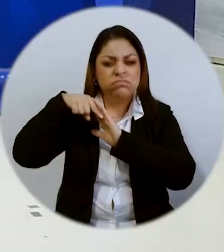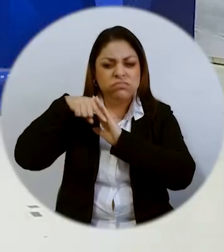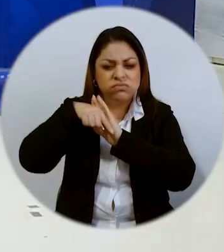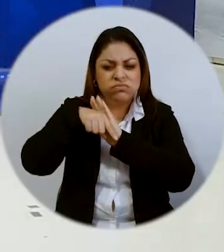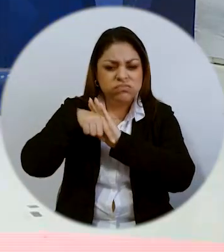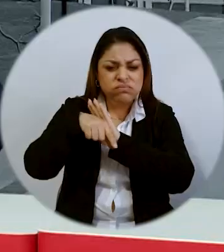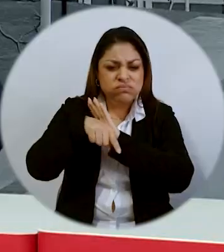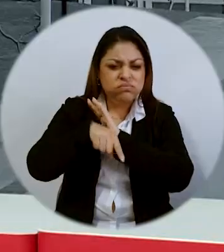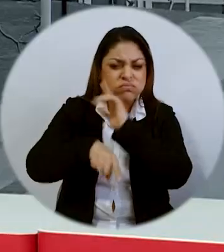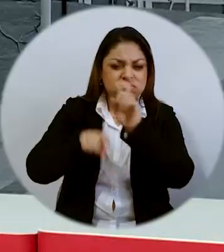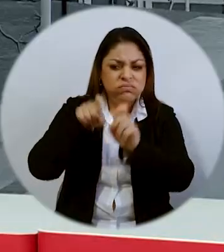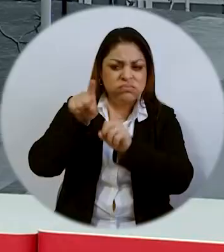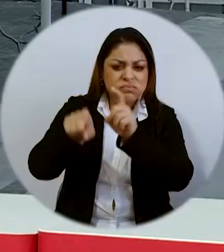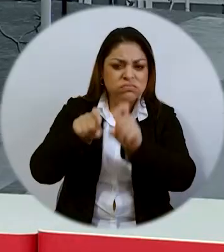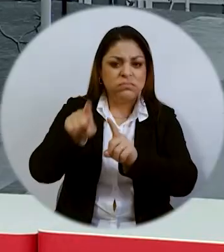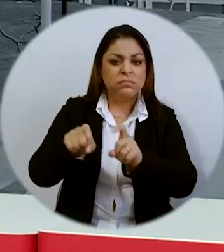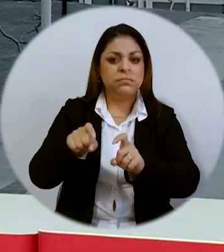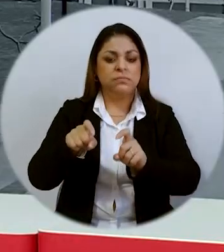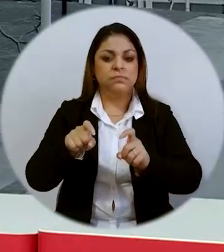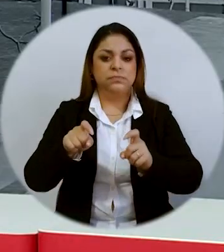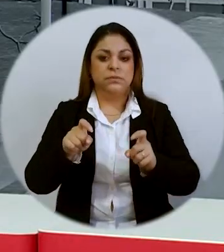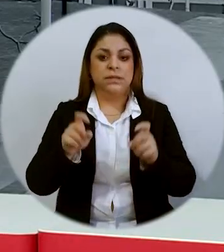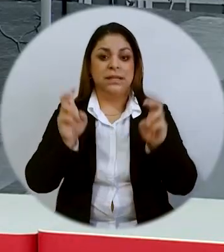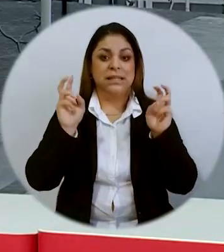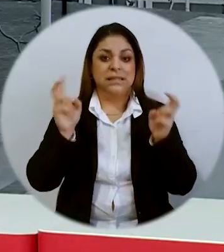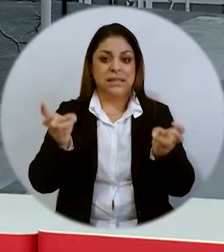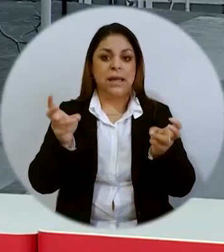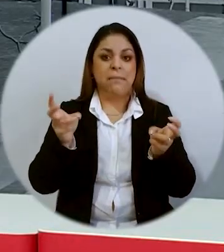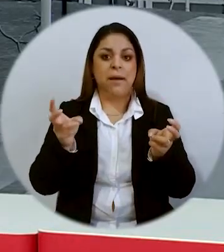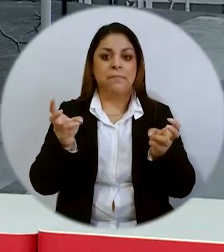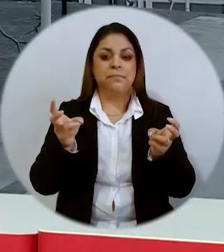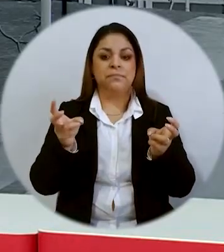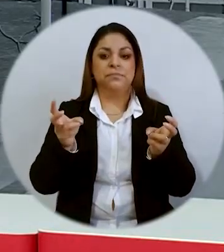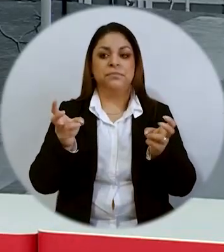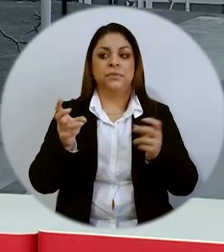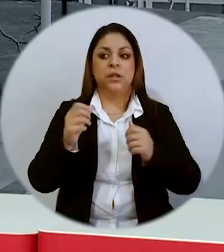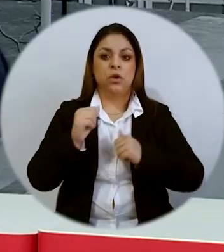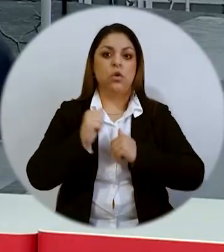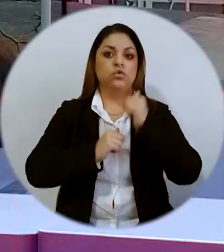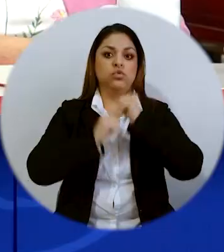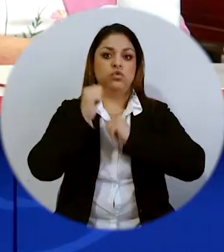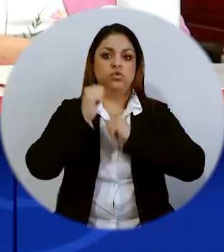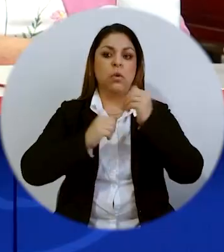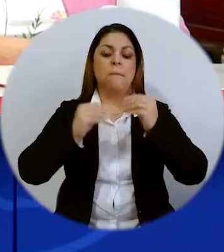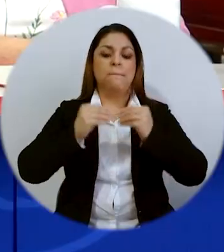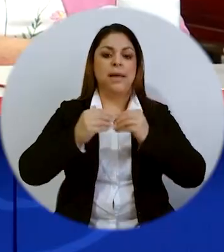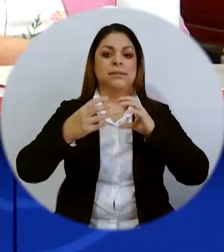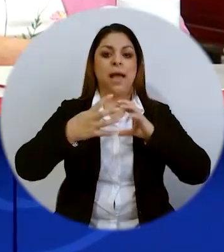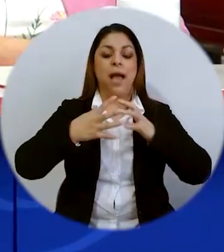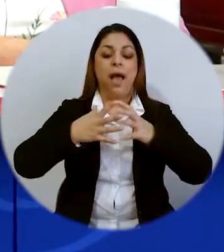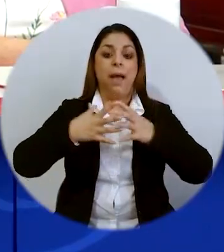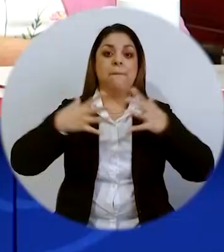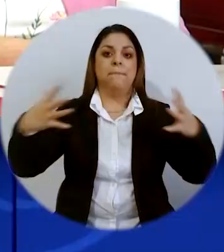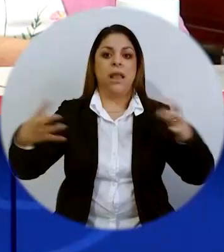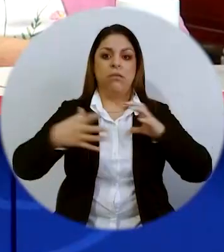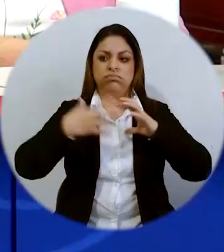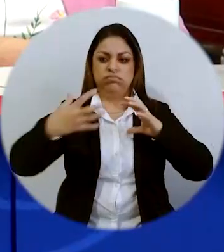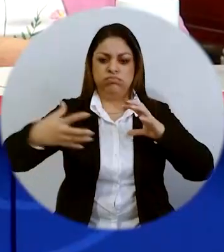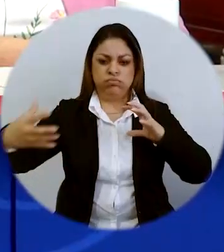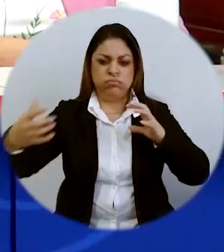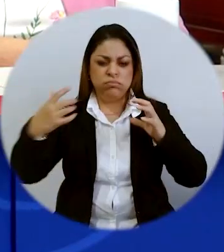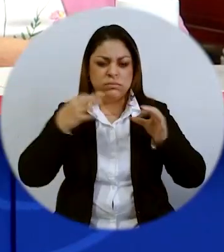inteligencia artificial, que además es un asunto también debatido y es una construcción bastante